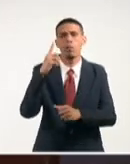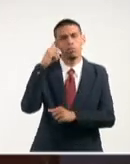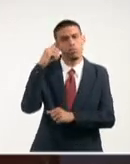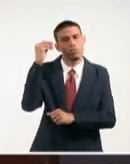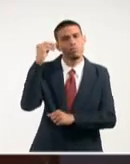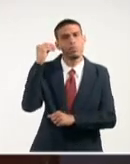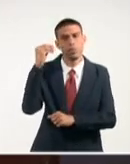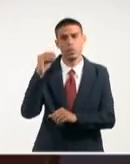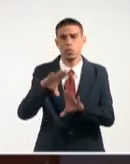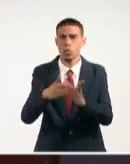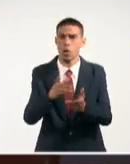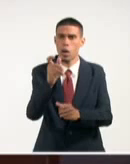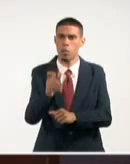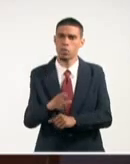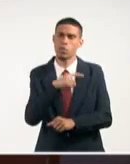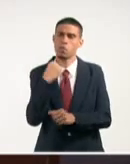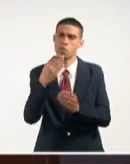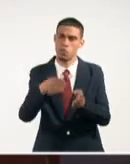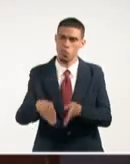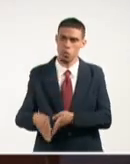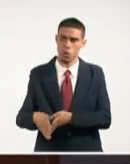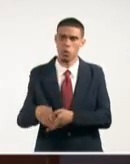caídos.